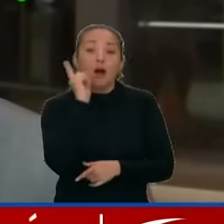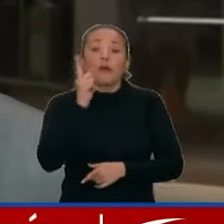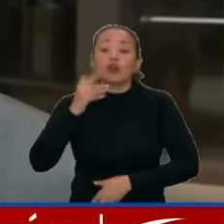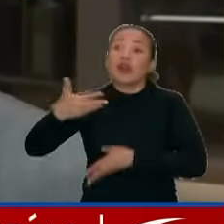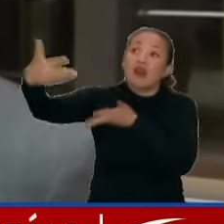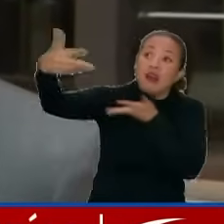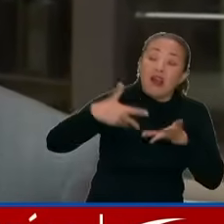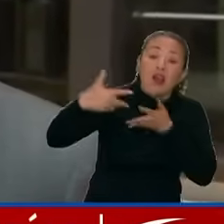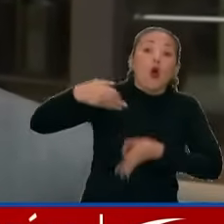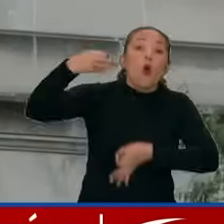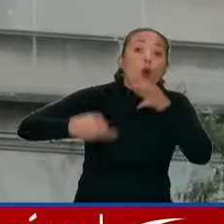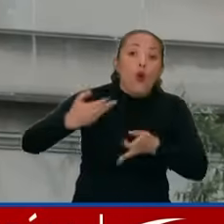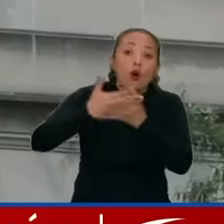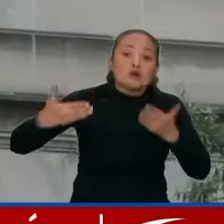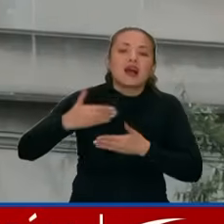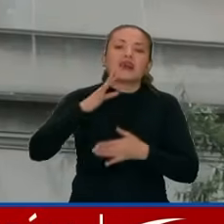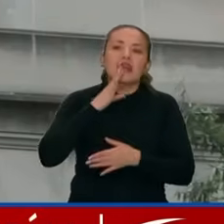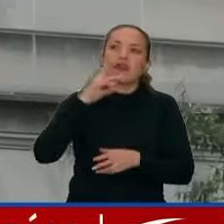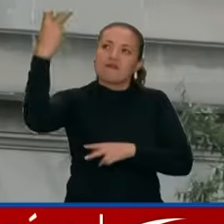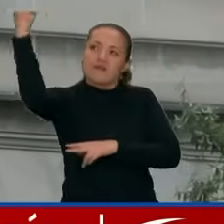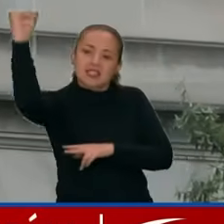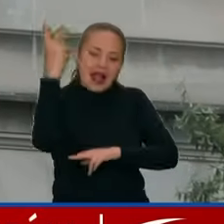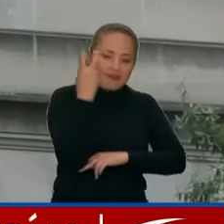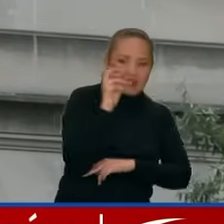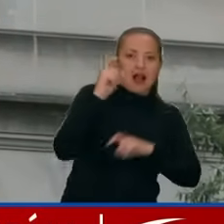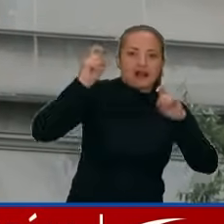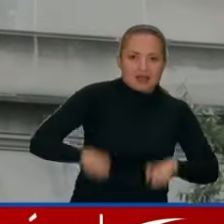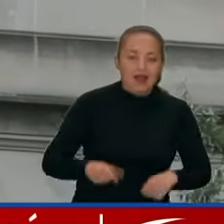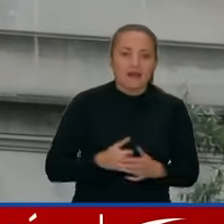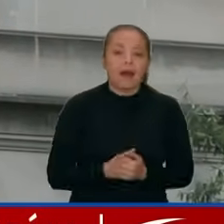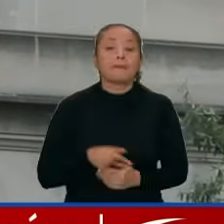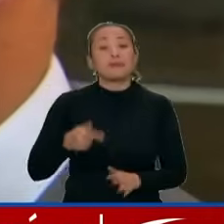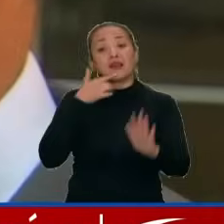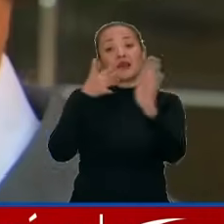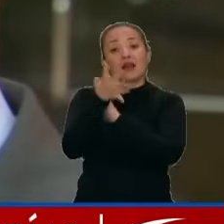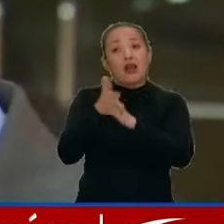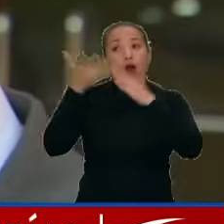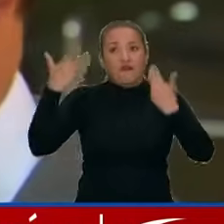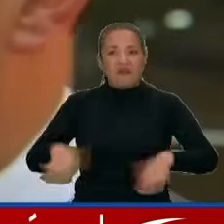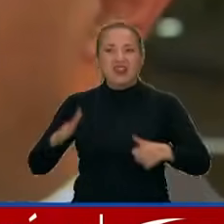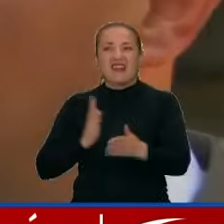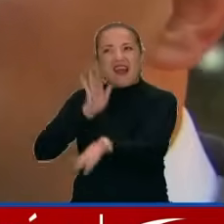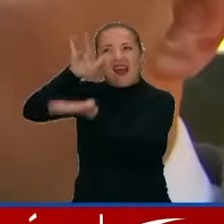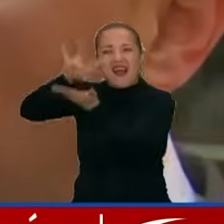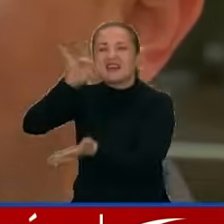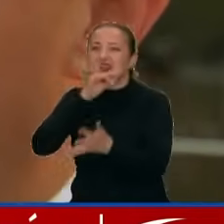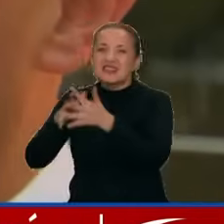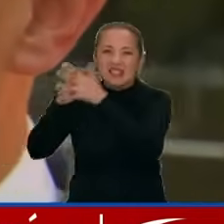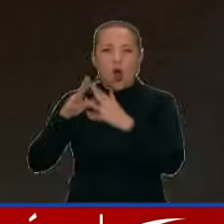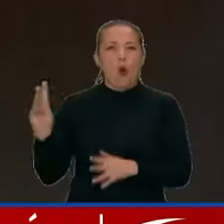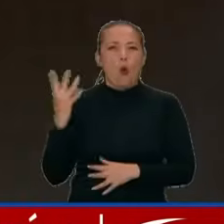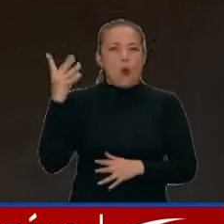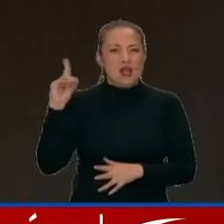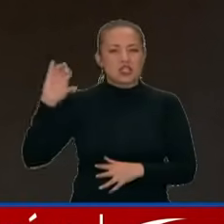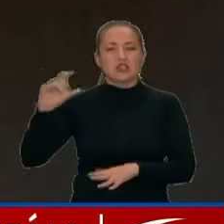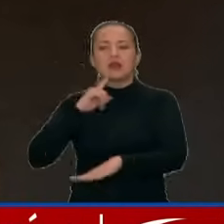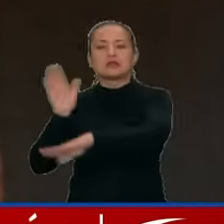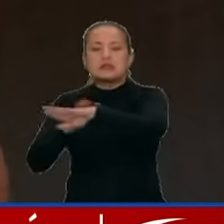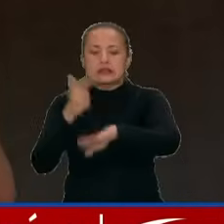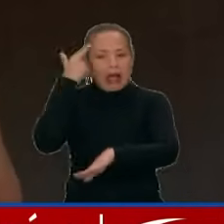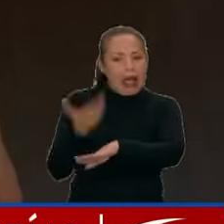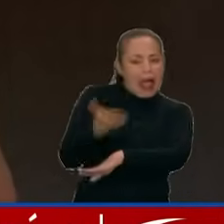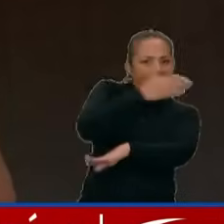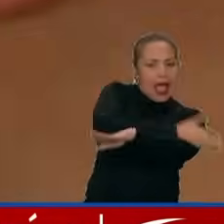entre fiscalías Barbosa hizo el anuncio luego de cerrar su agenda en Washington donde solicitó medidas cautelares ante la Comisión